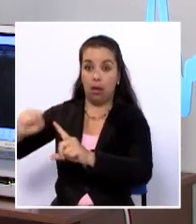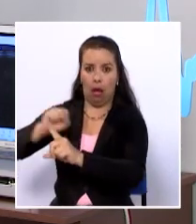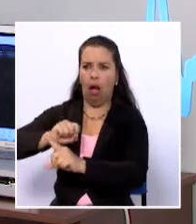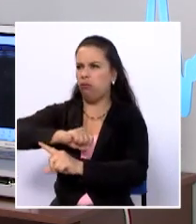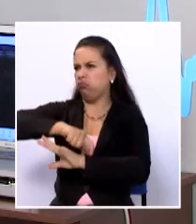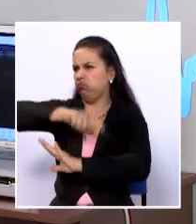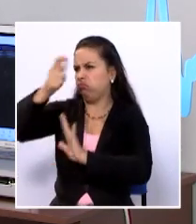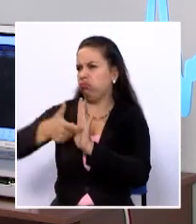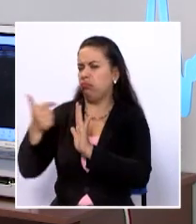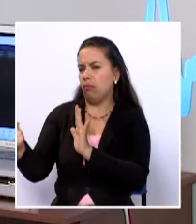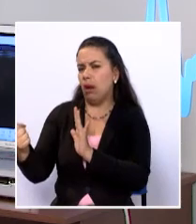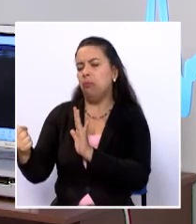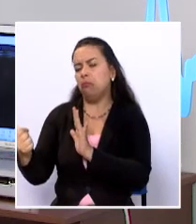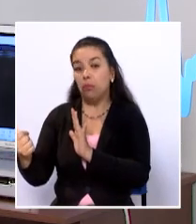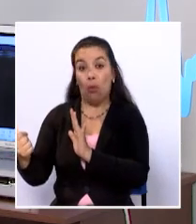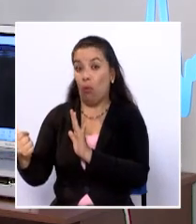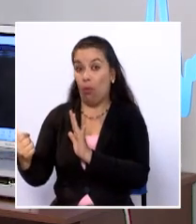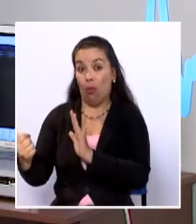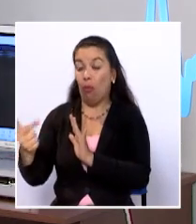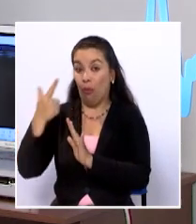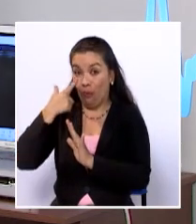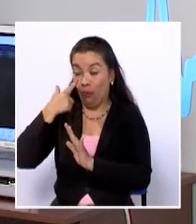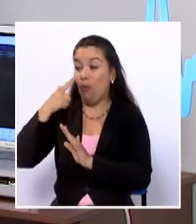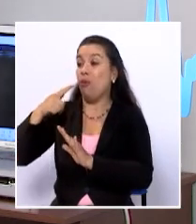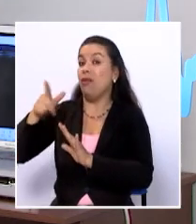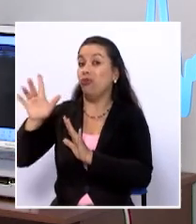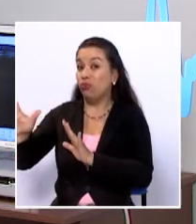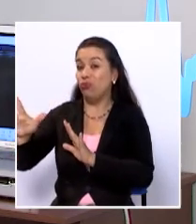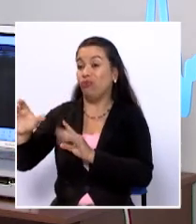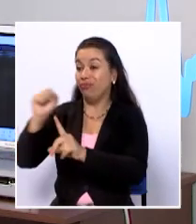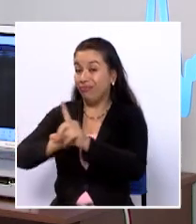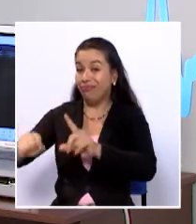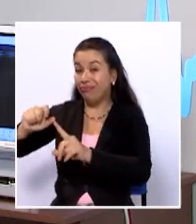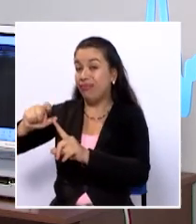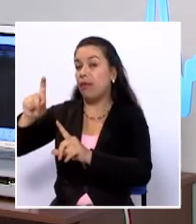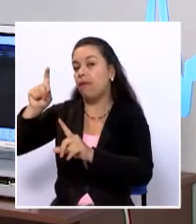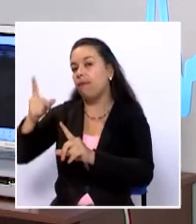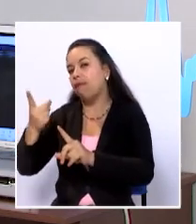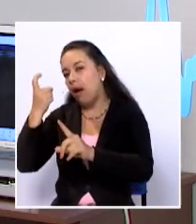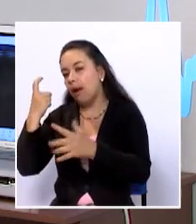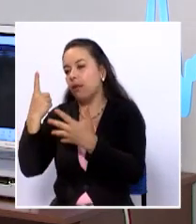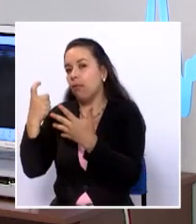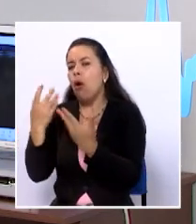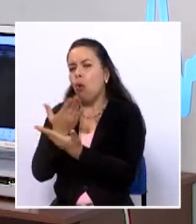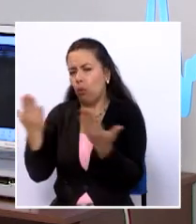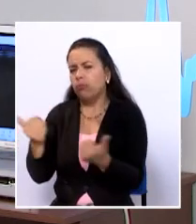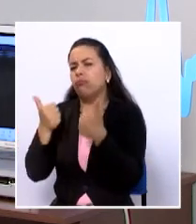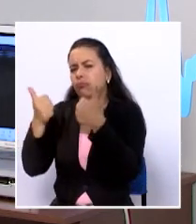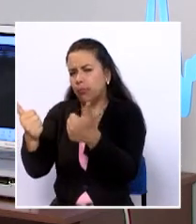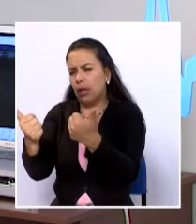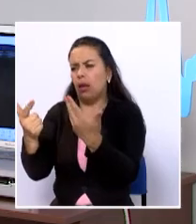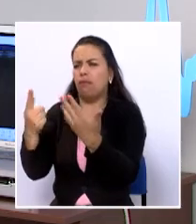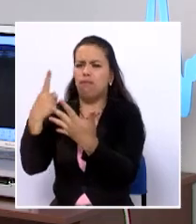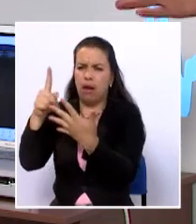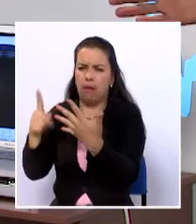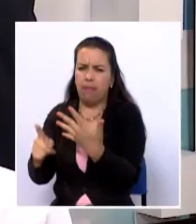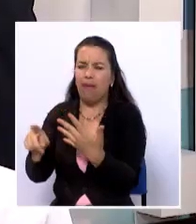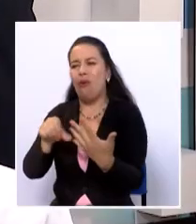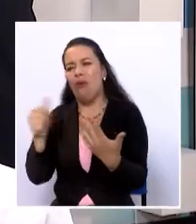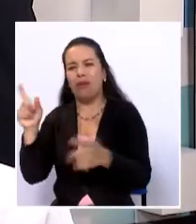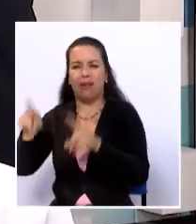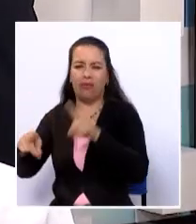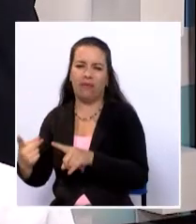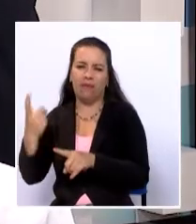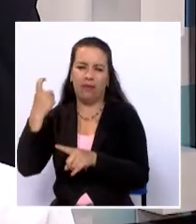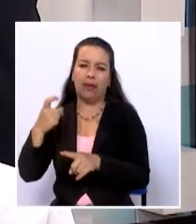cosas que se pueden hacer y otras no eso sí es un método valioso en cuanto a eso cierto perfecto entonces